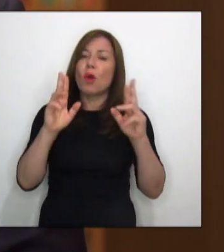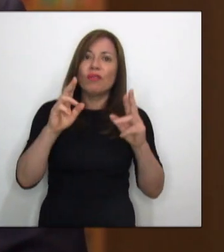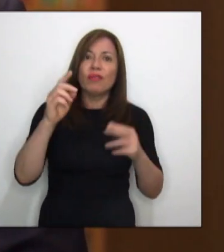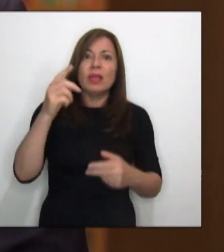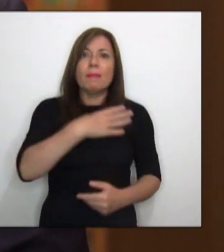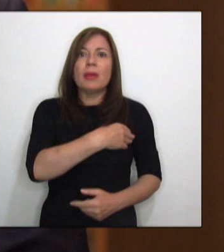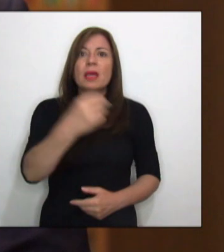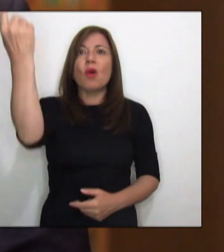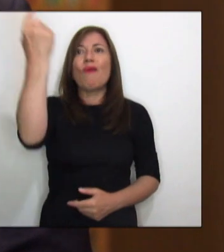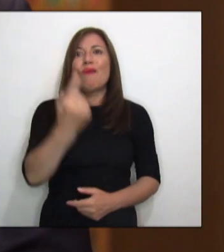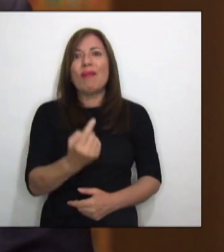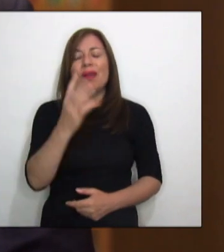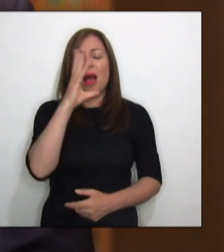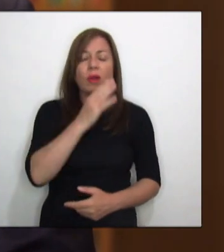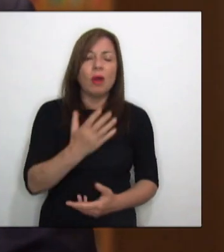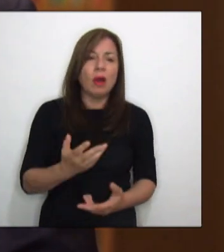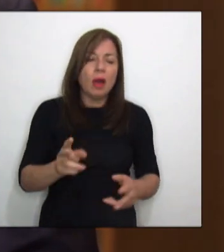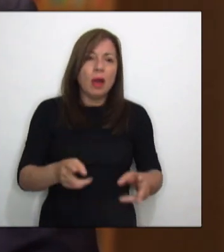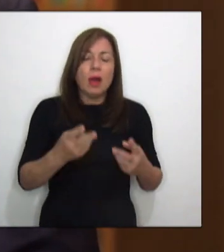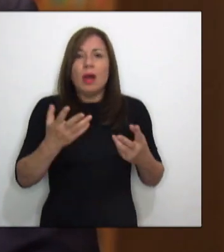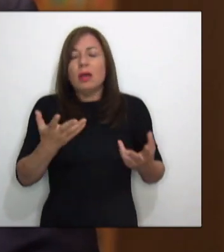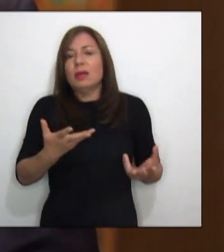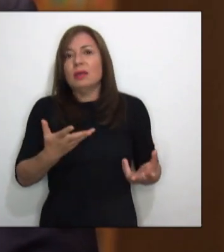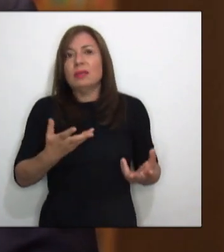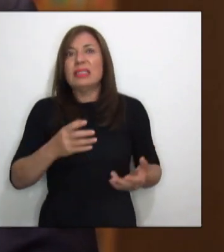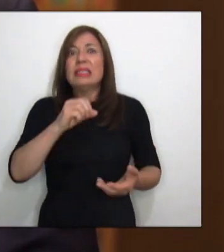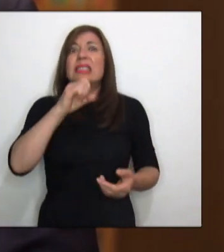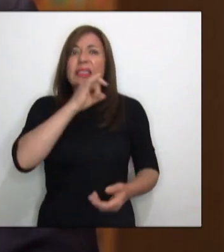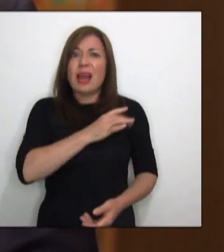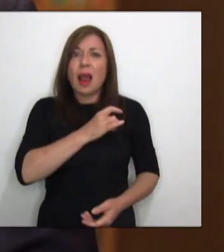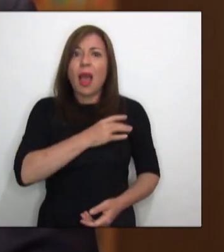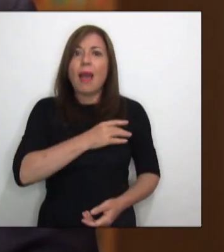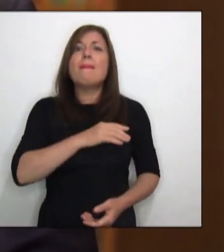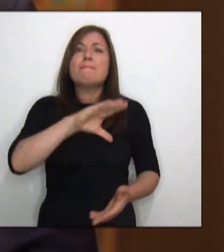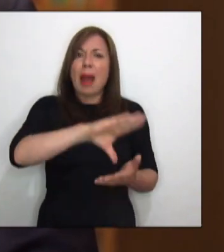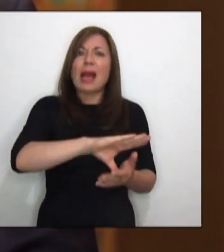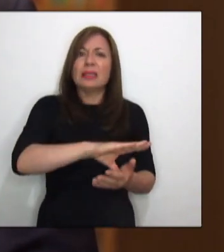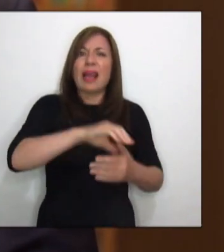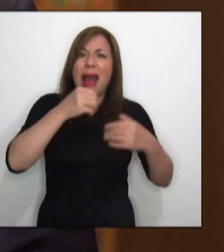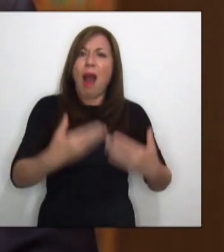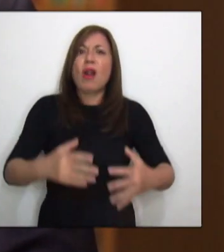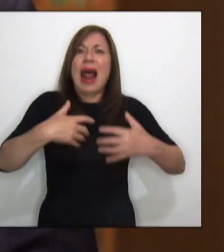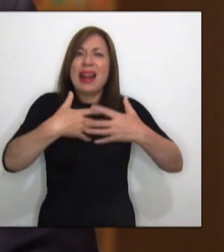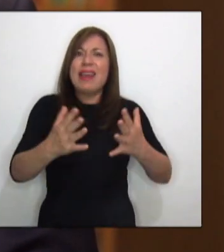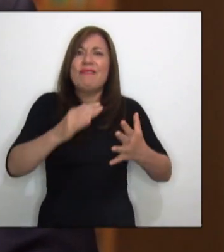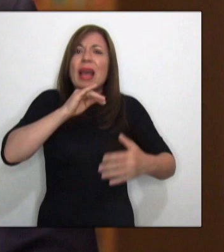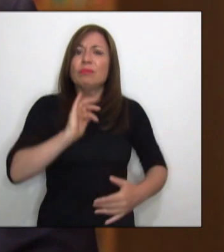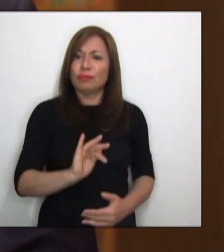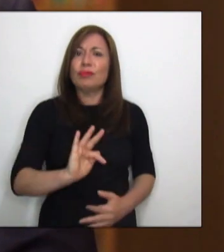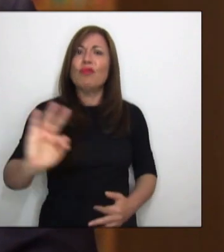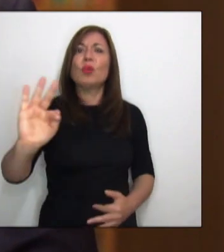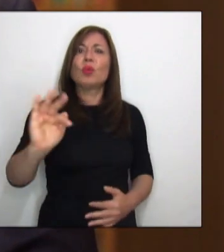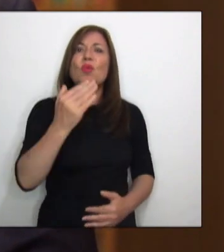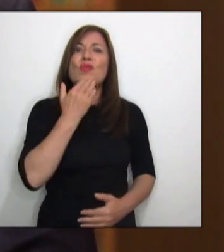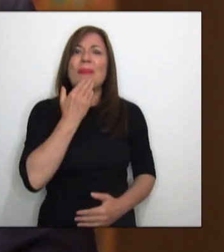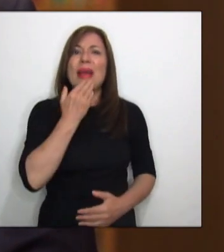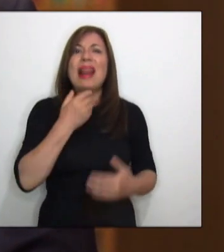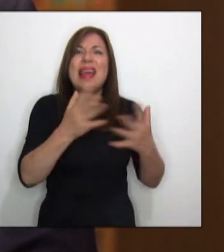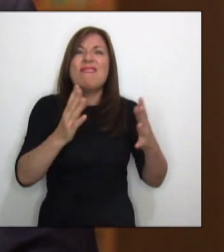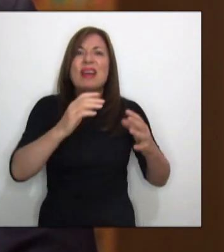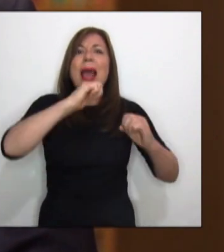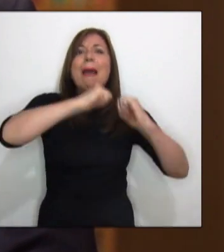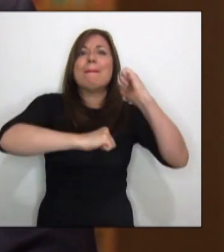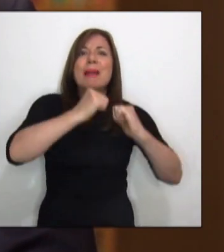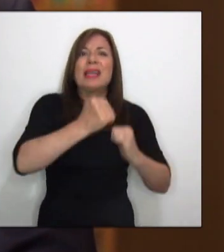hijos vuelven sanos y salvos a sus casas. Chile es y será un país en libertad, libre de narcos, libre de